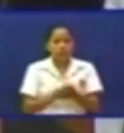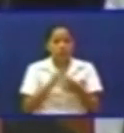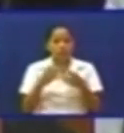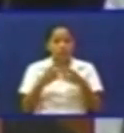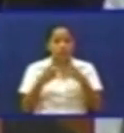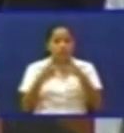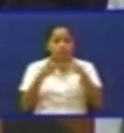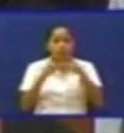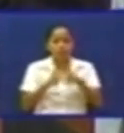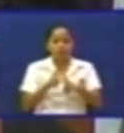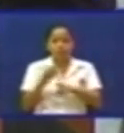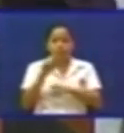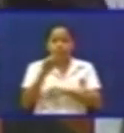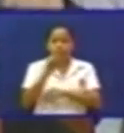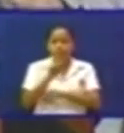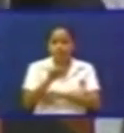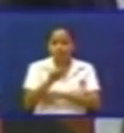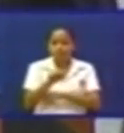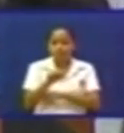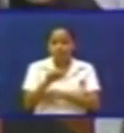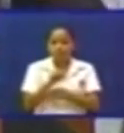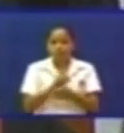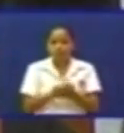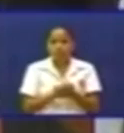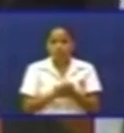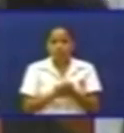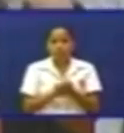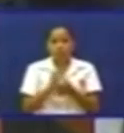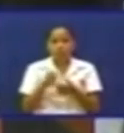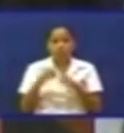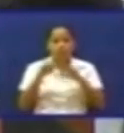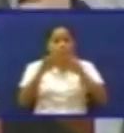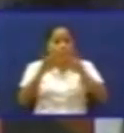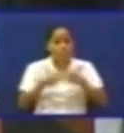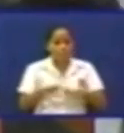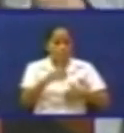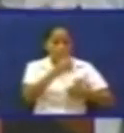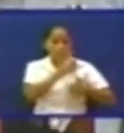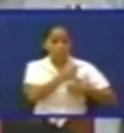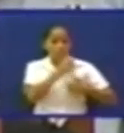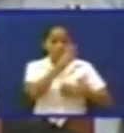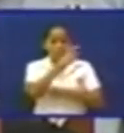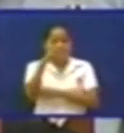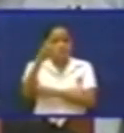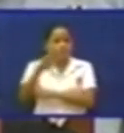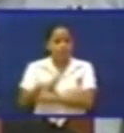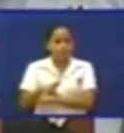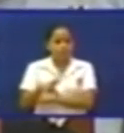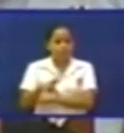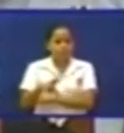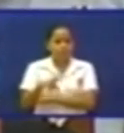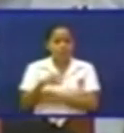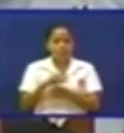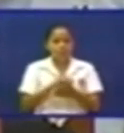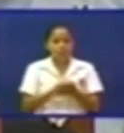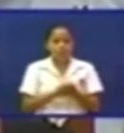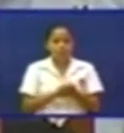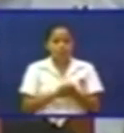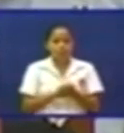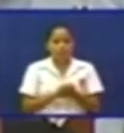pero en ese preciso momento la presencia militar de Costa Rica